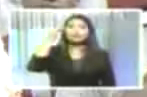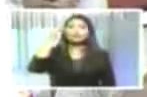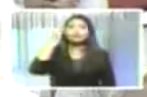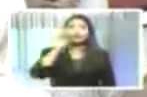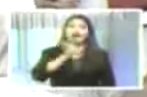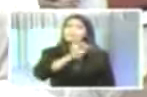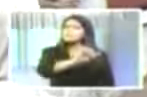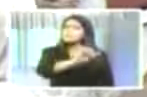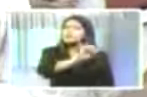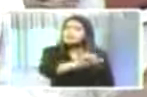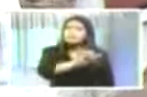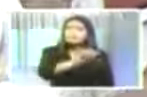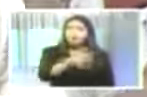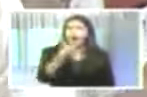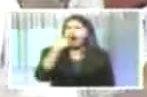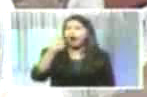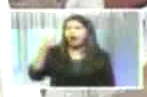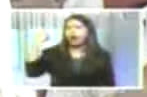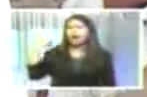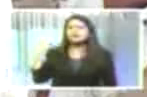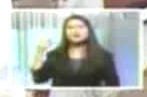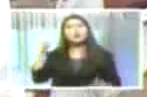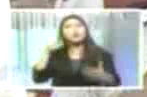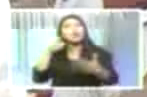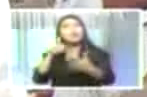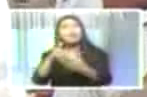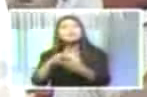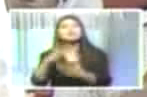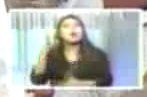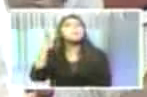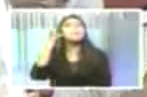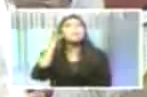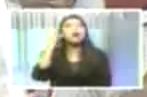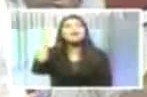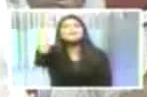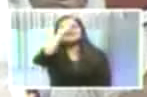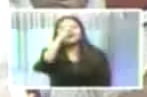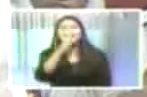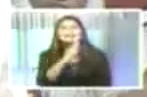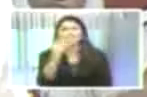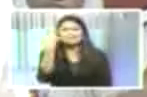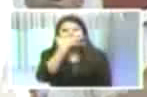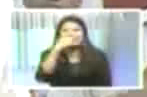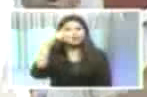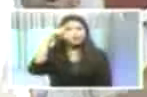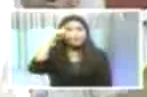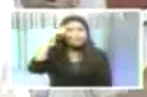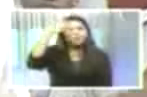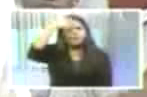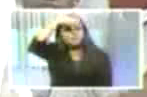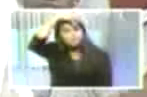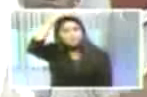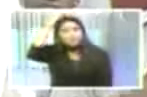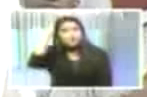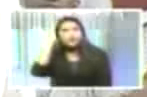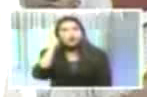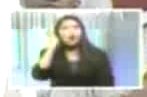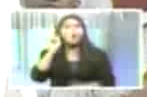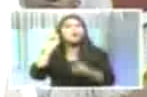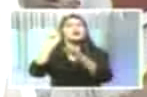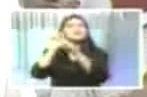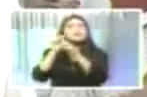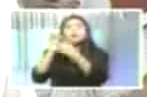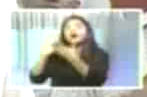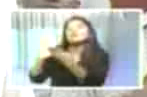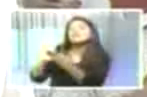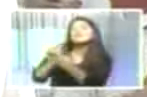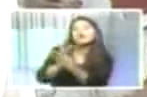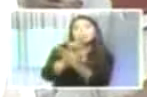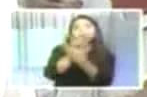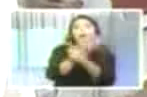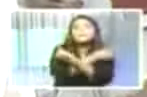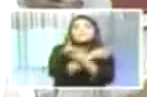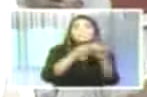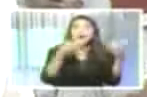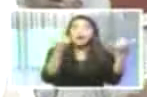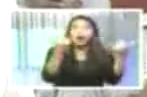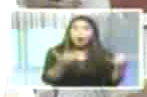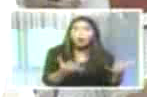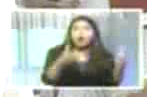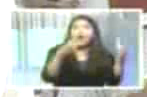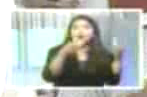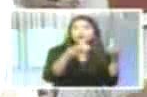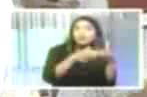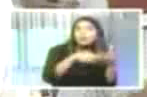hacían hace poco contra Dilma. ¿Y qué lograron? Que a Dilma la derrocaron. Y ahora los sindicatos de izquierda